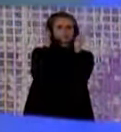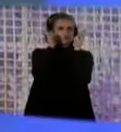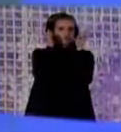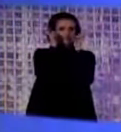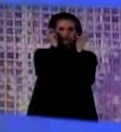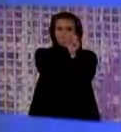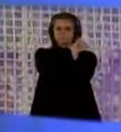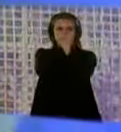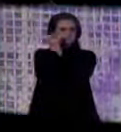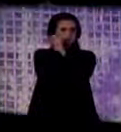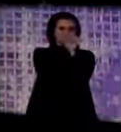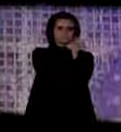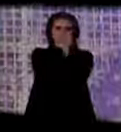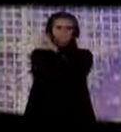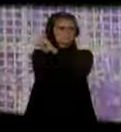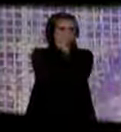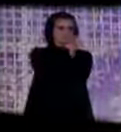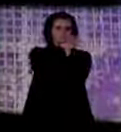falta